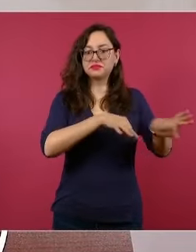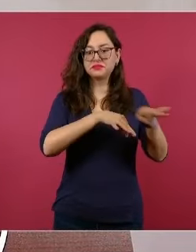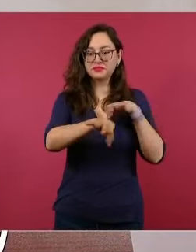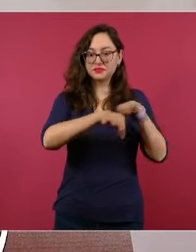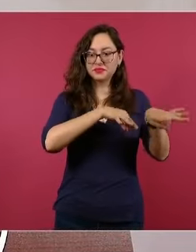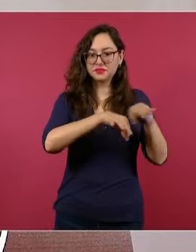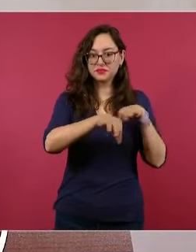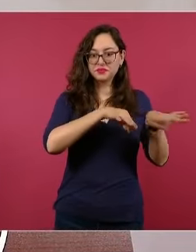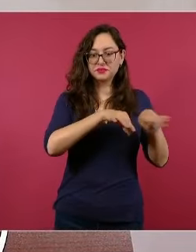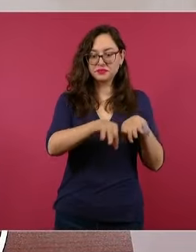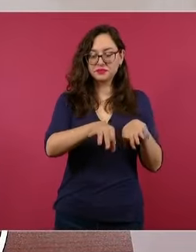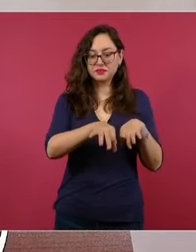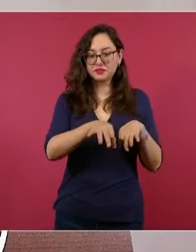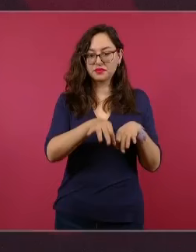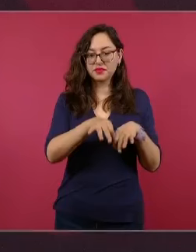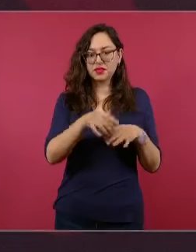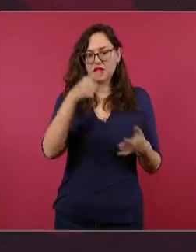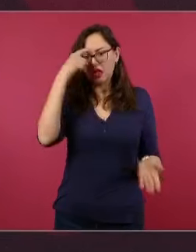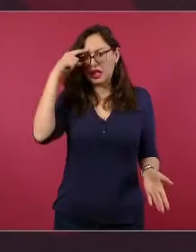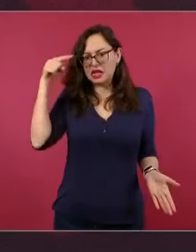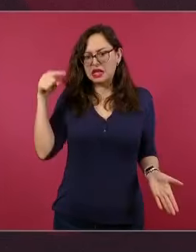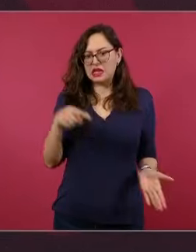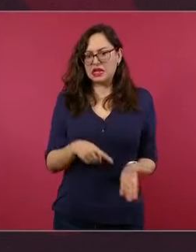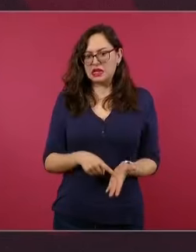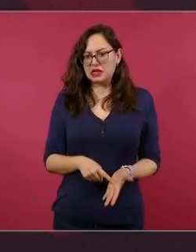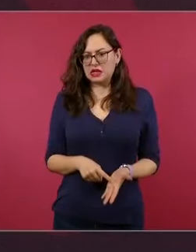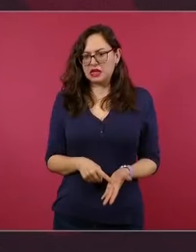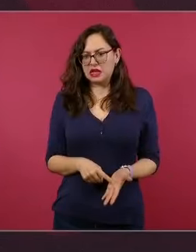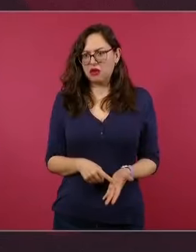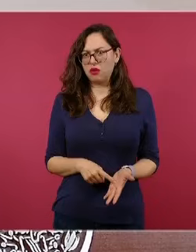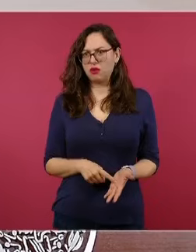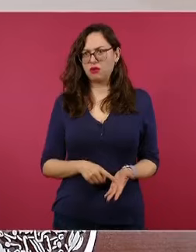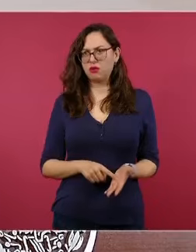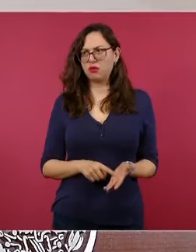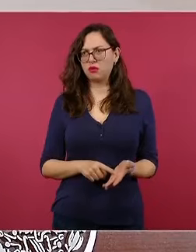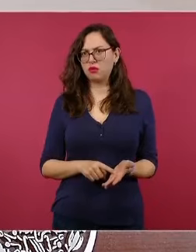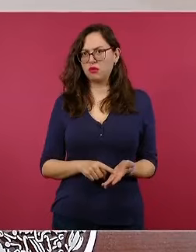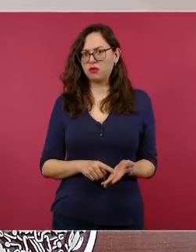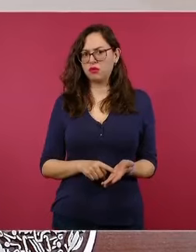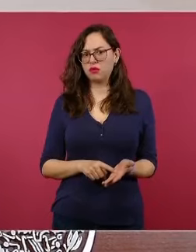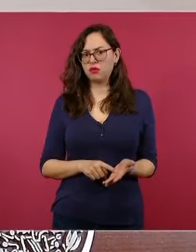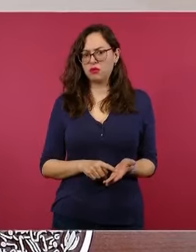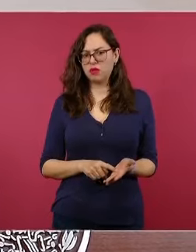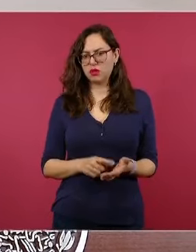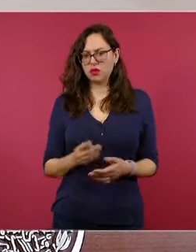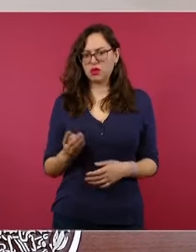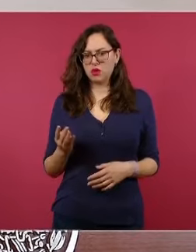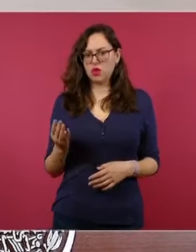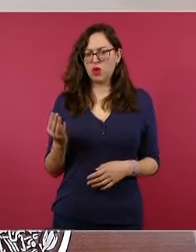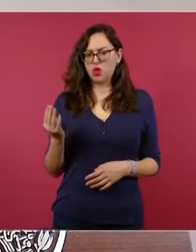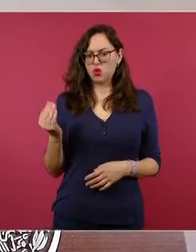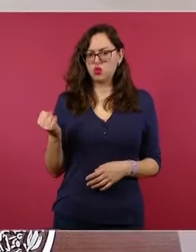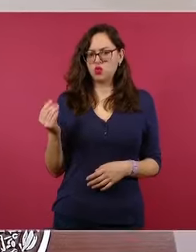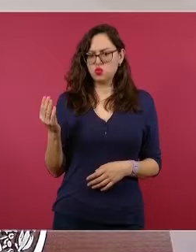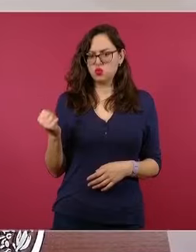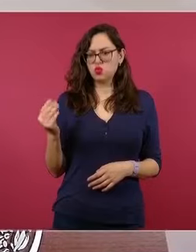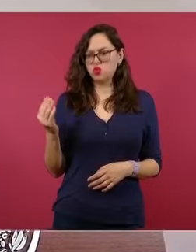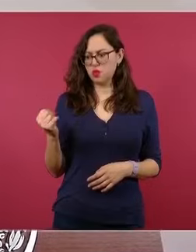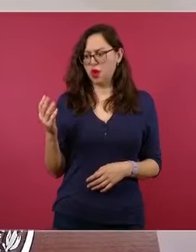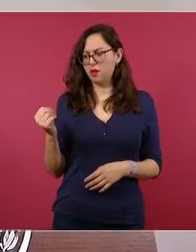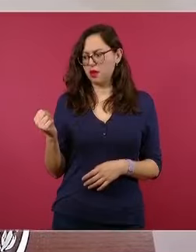quedar creo que Cuántos son los que van a cambiar ahora nueve nueve nueve